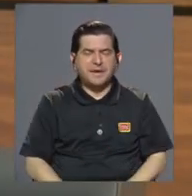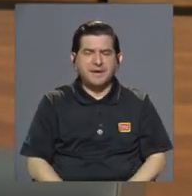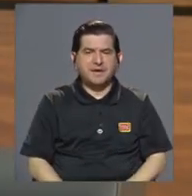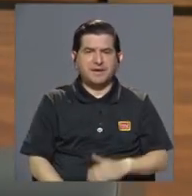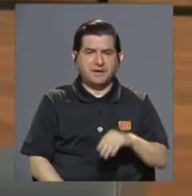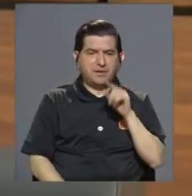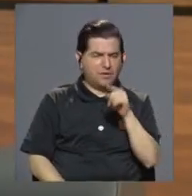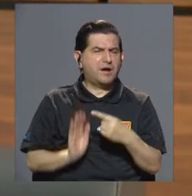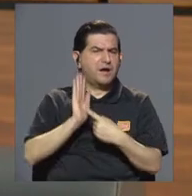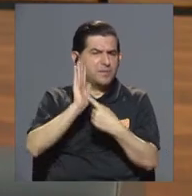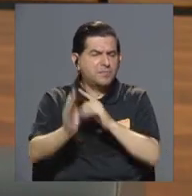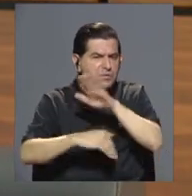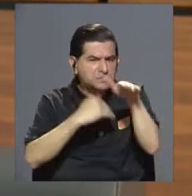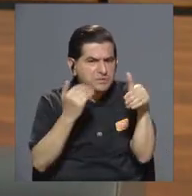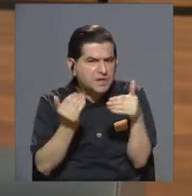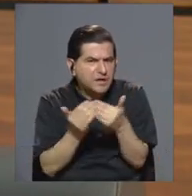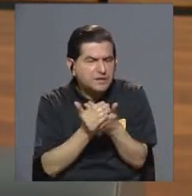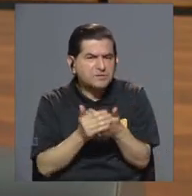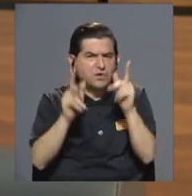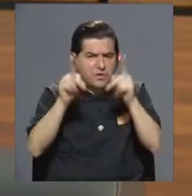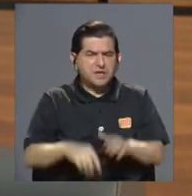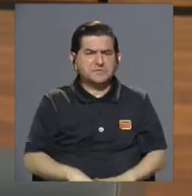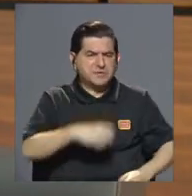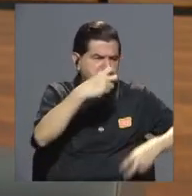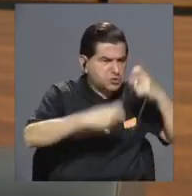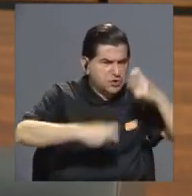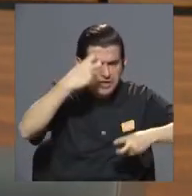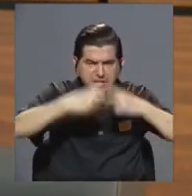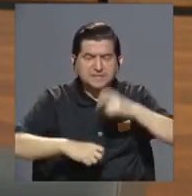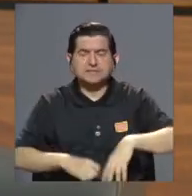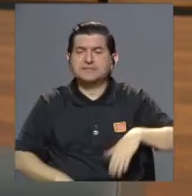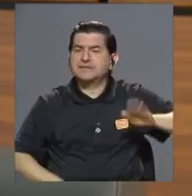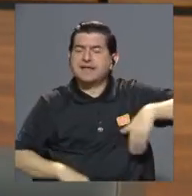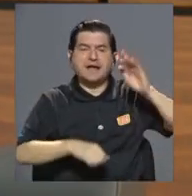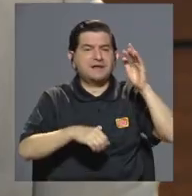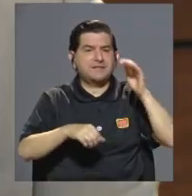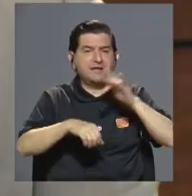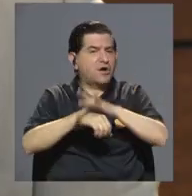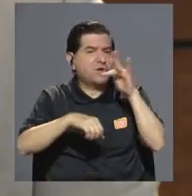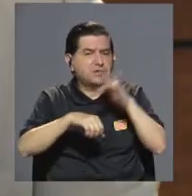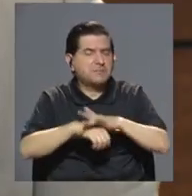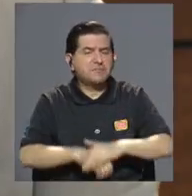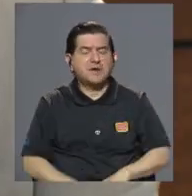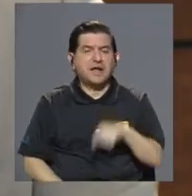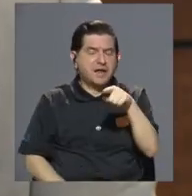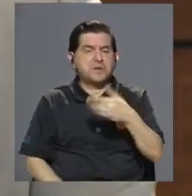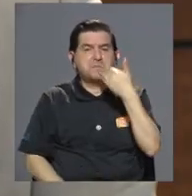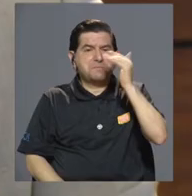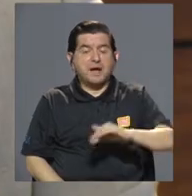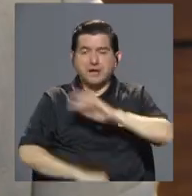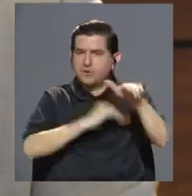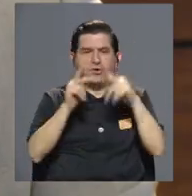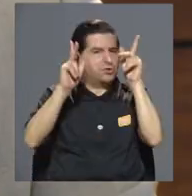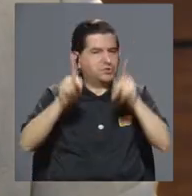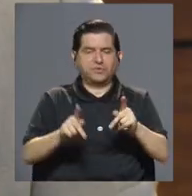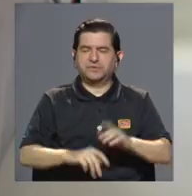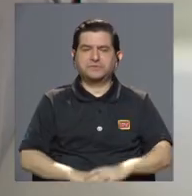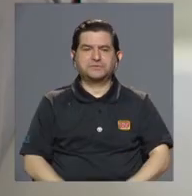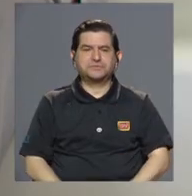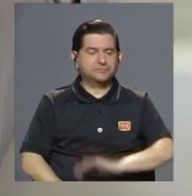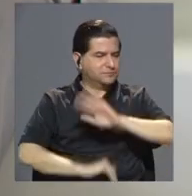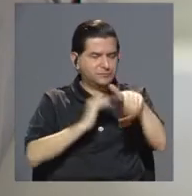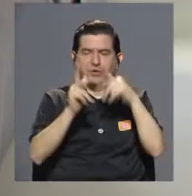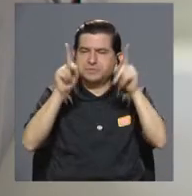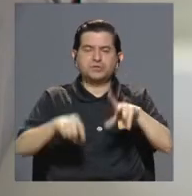Me enseña que todos los que andan en delincuencia, tarde o temprano caen. No todos, don Jaime. No